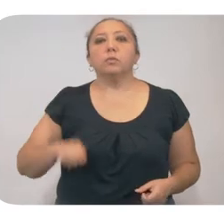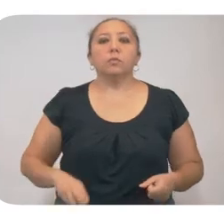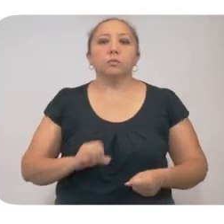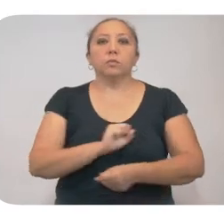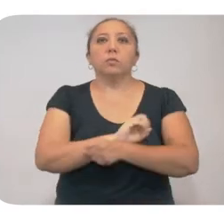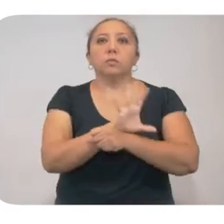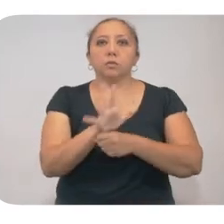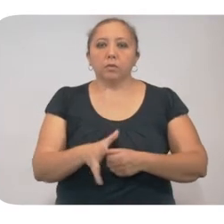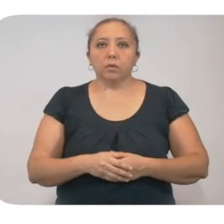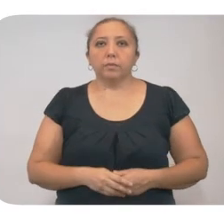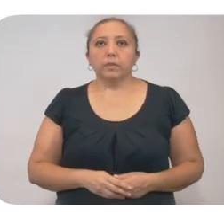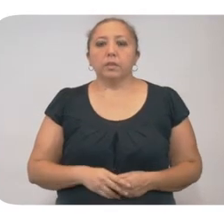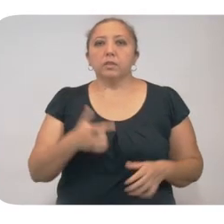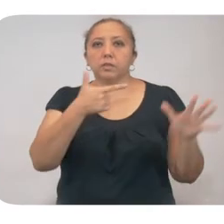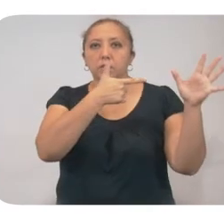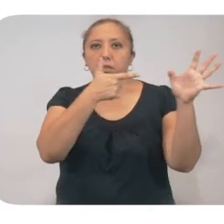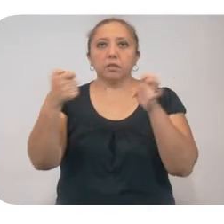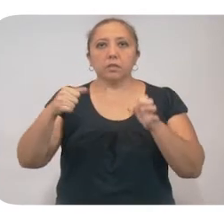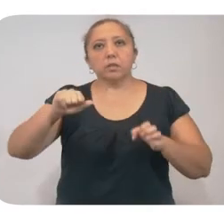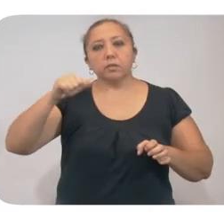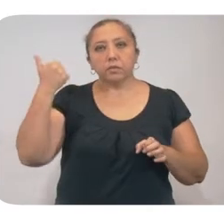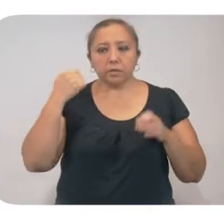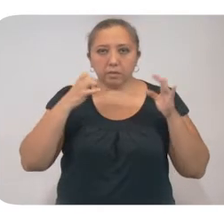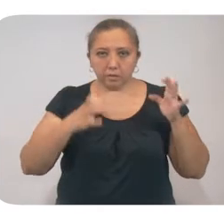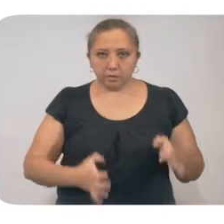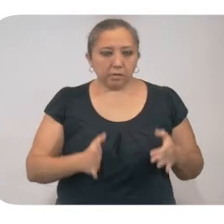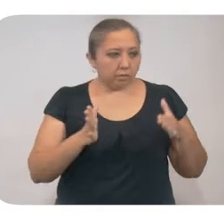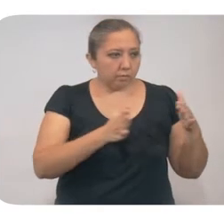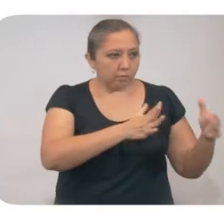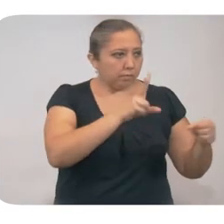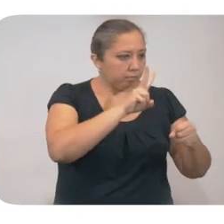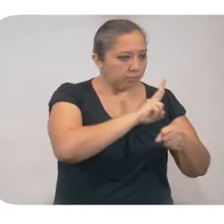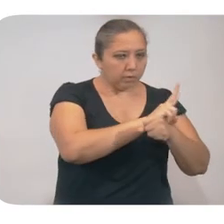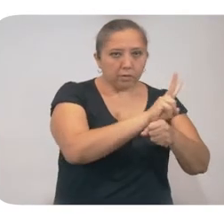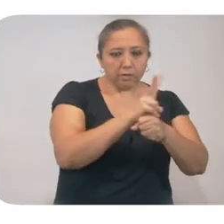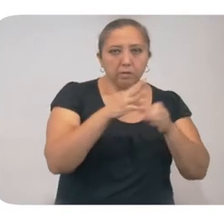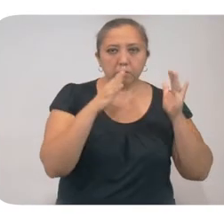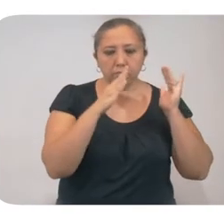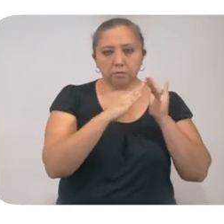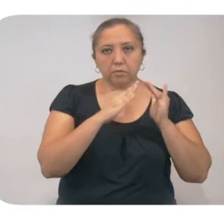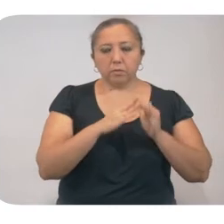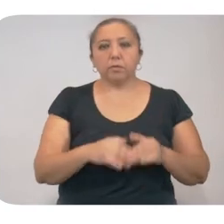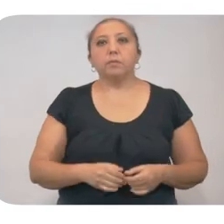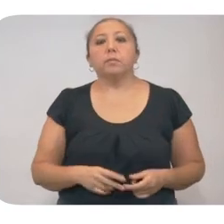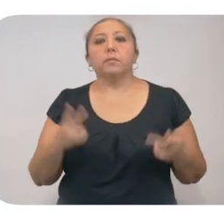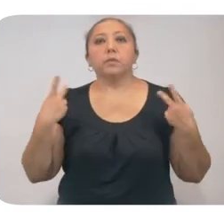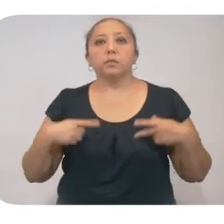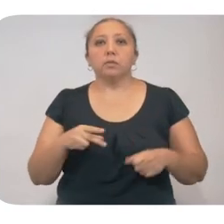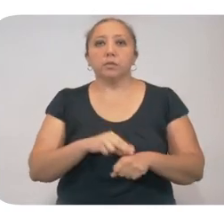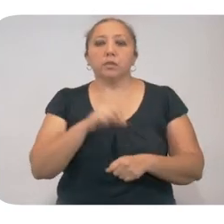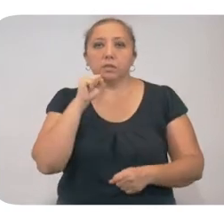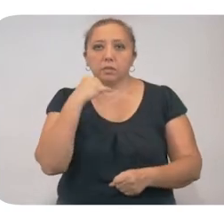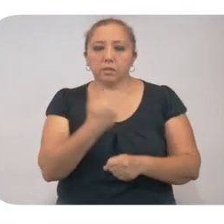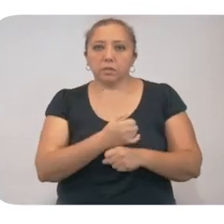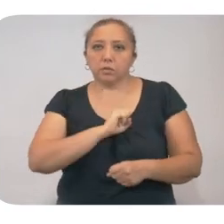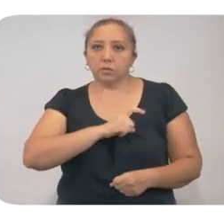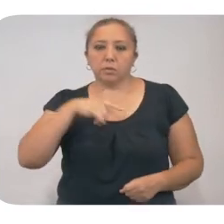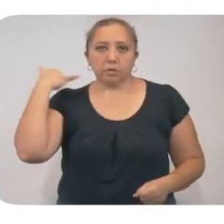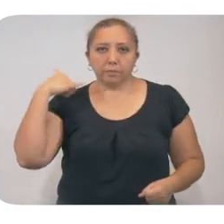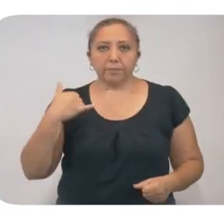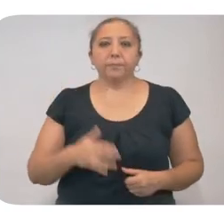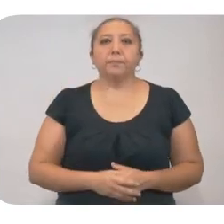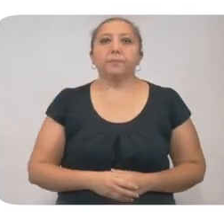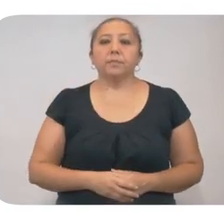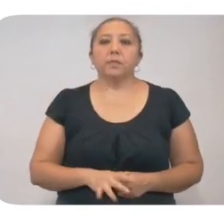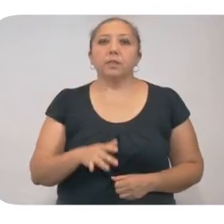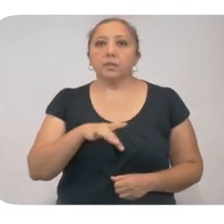del coronavirus. 711 están estables, aisladas y monitoreadas constantemente por personal médico de la Secretaría de Salud de